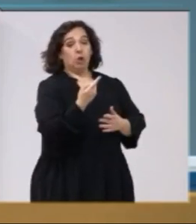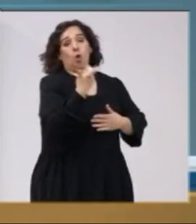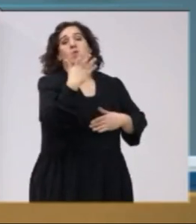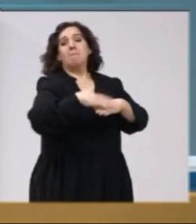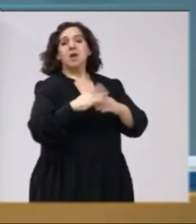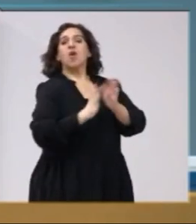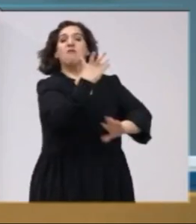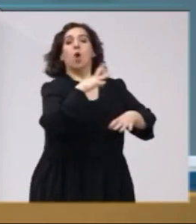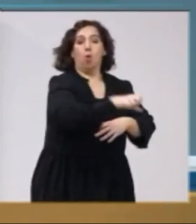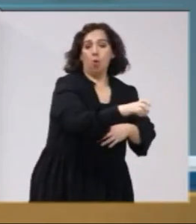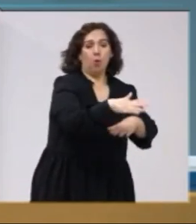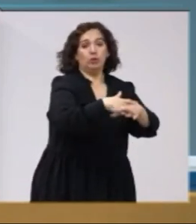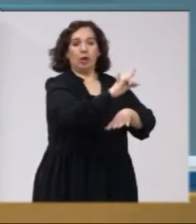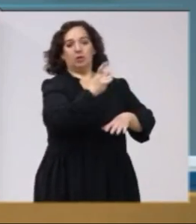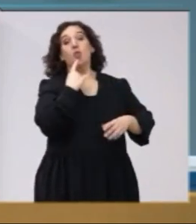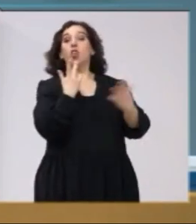conozco desde hace